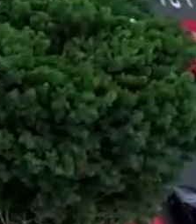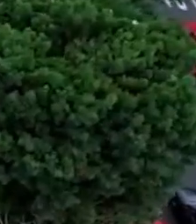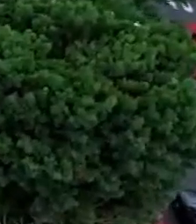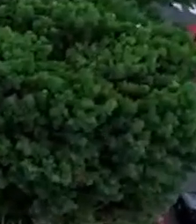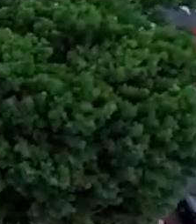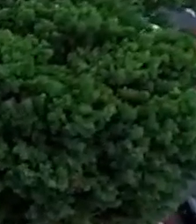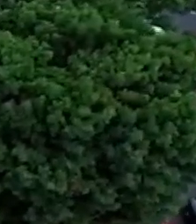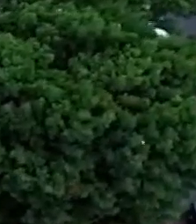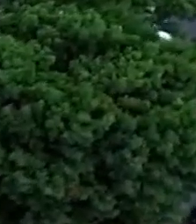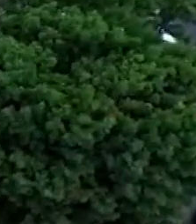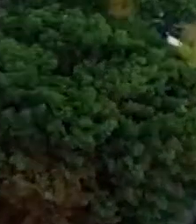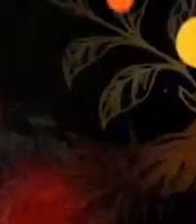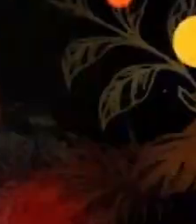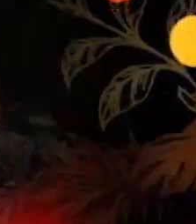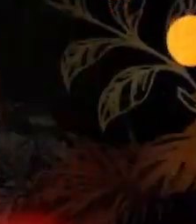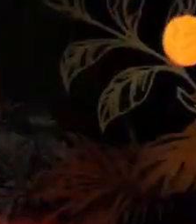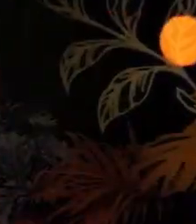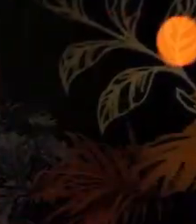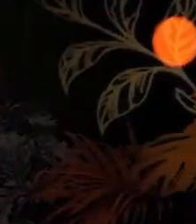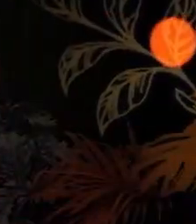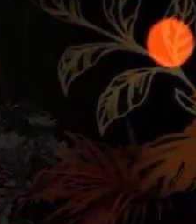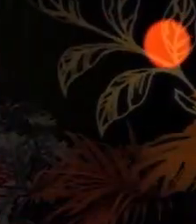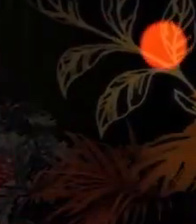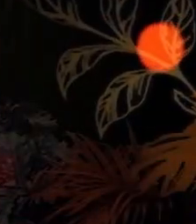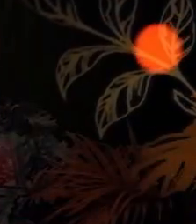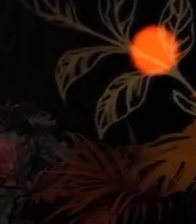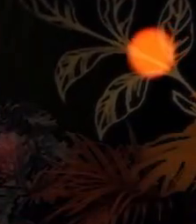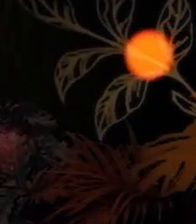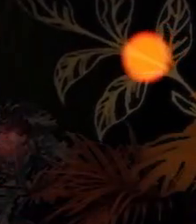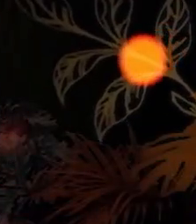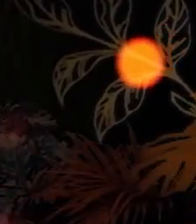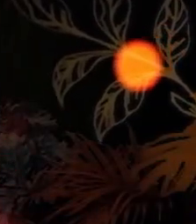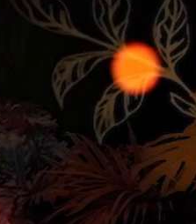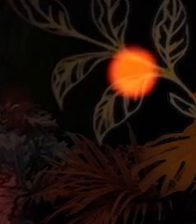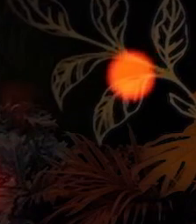del Bicentenario de nuestra Independencia. Todos los sábados